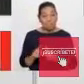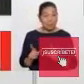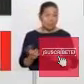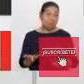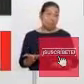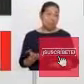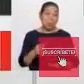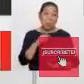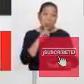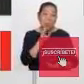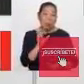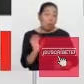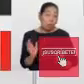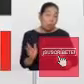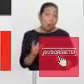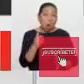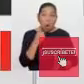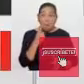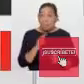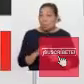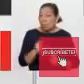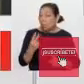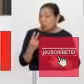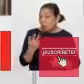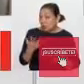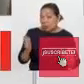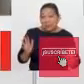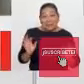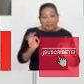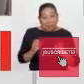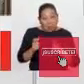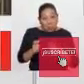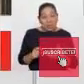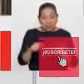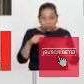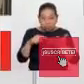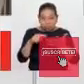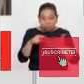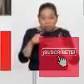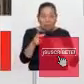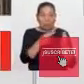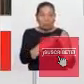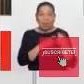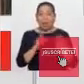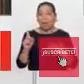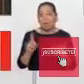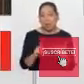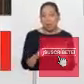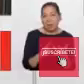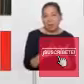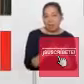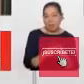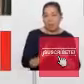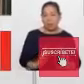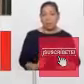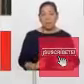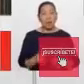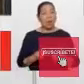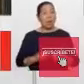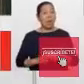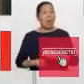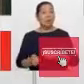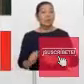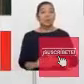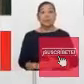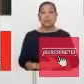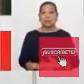casos puede ser una mujer, o en caso puede ser un varón, o puede ser dos, tres, ¿no? Siempre con seguridad. Entonces, cada uno tiene sus roles. Otro delincuente que es el negociador.